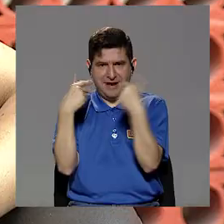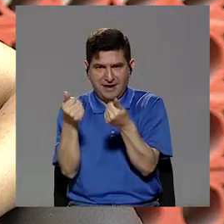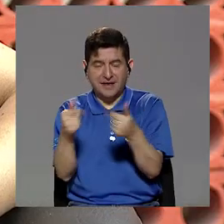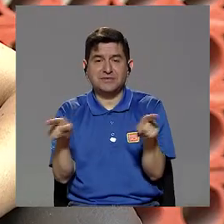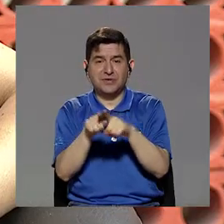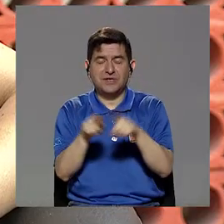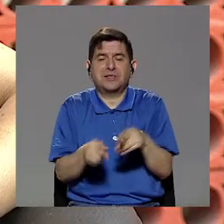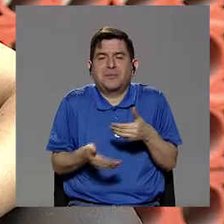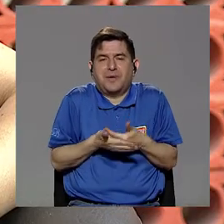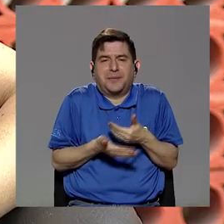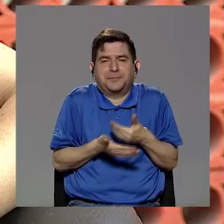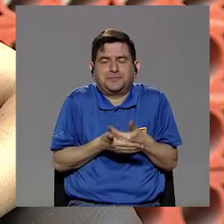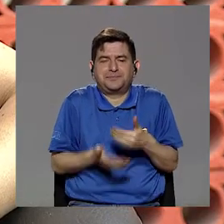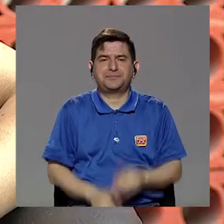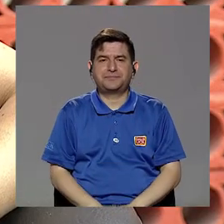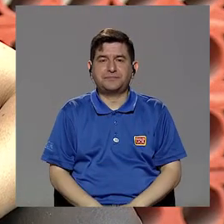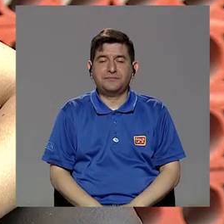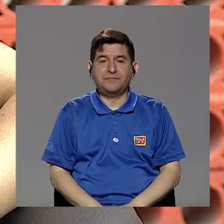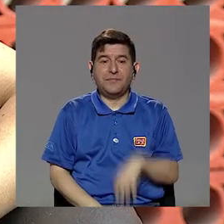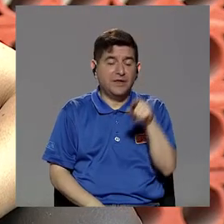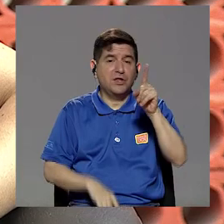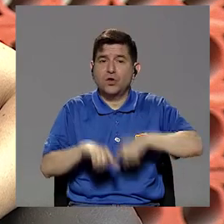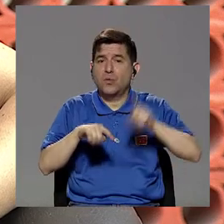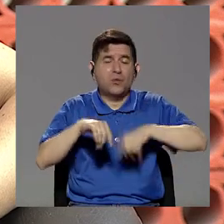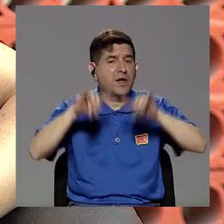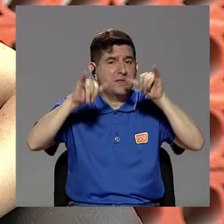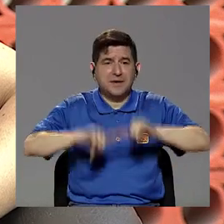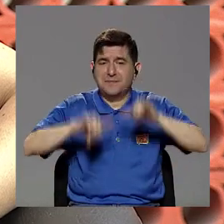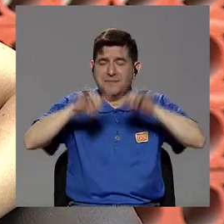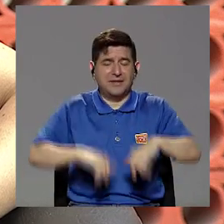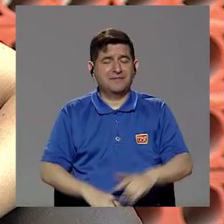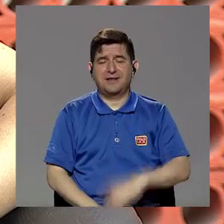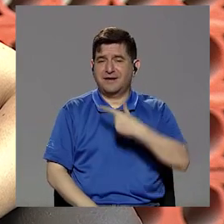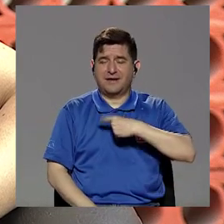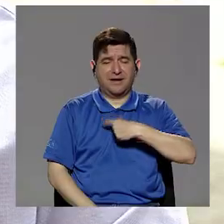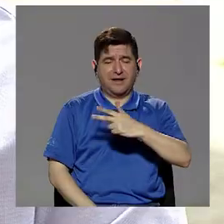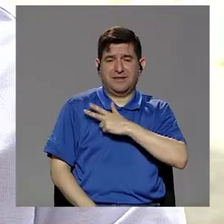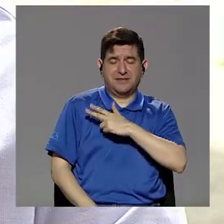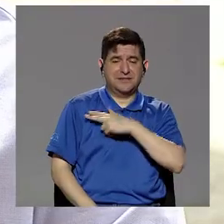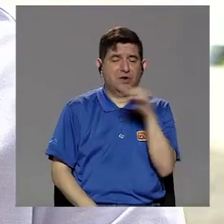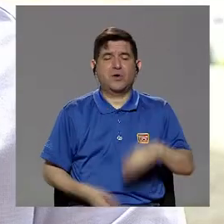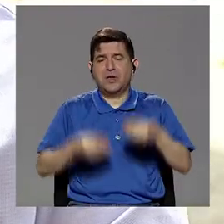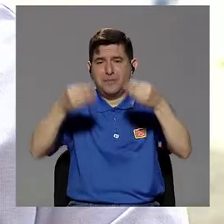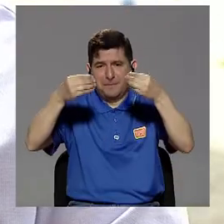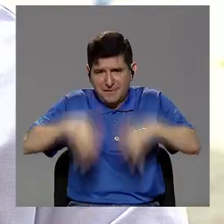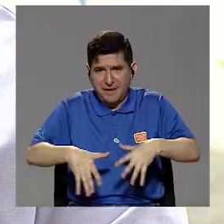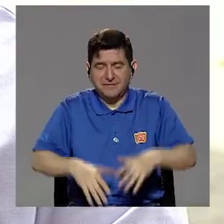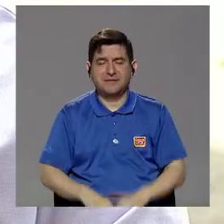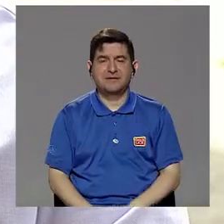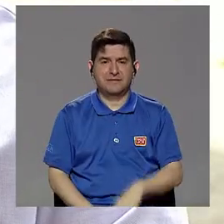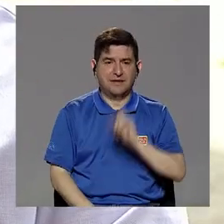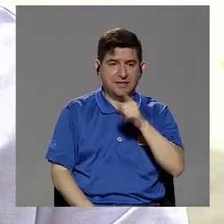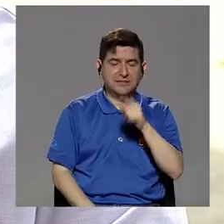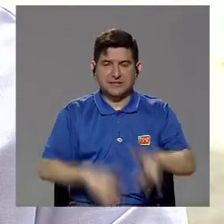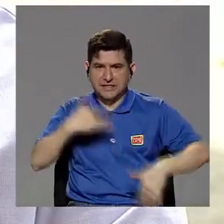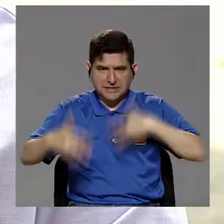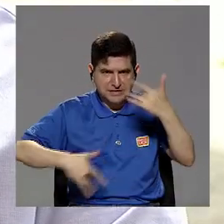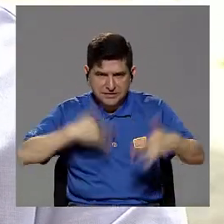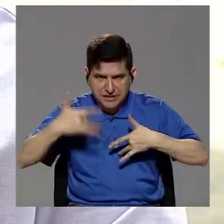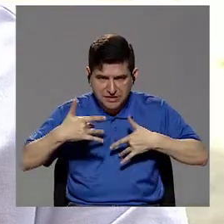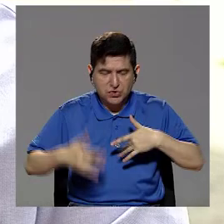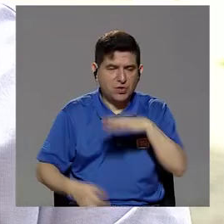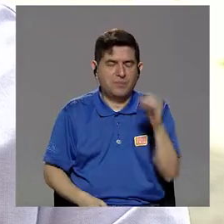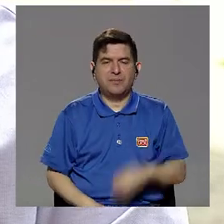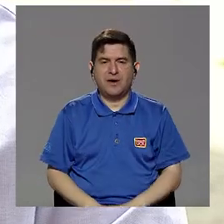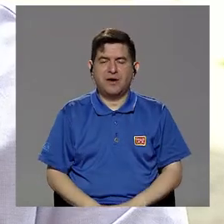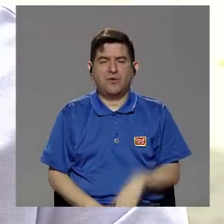urgencia. Y también que pasan húmedas, ¿verdad? Cuando les da esta urgencia, no pueden sostener las ganas de orinar y se orinaron. Nosotros catalogamos los